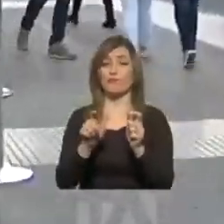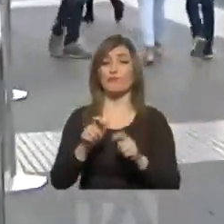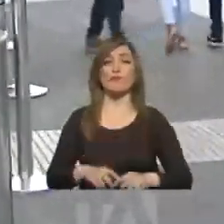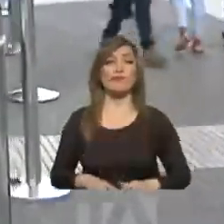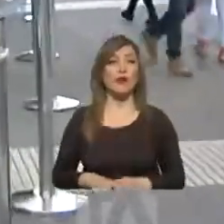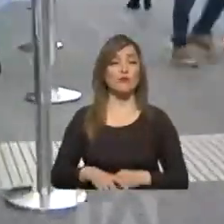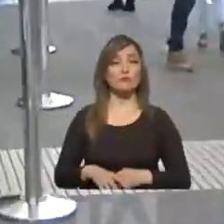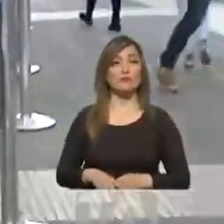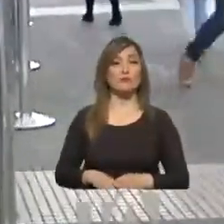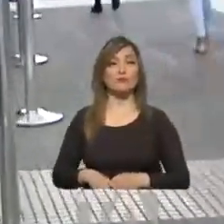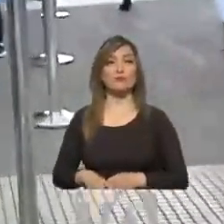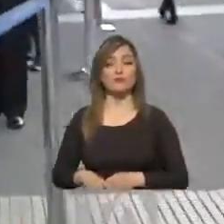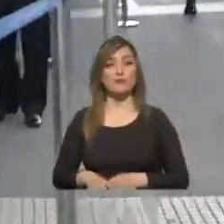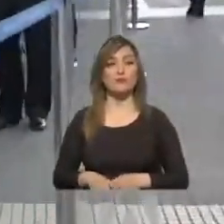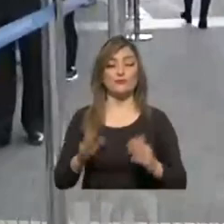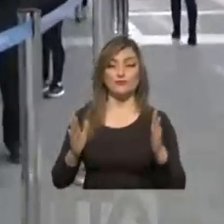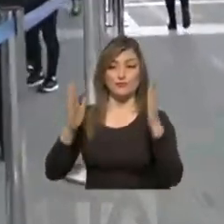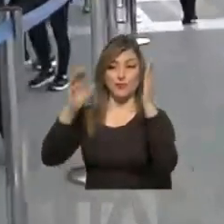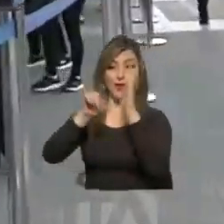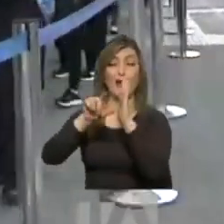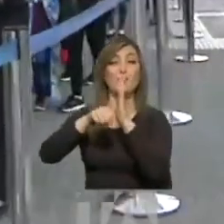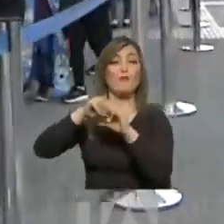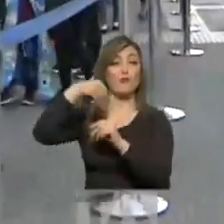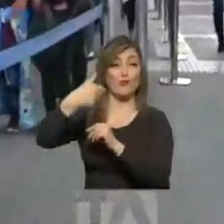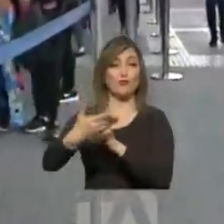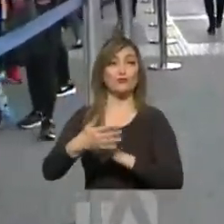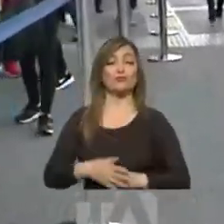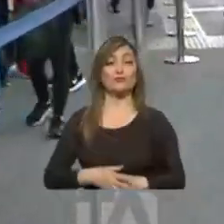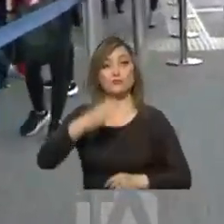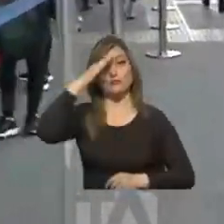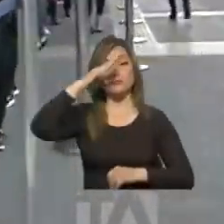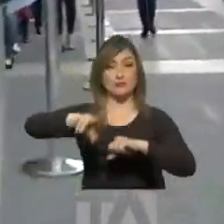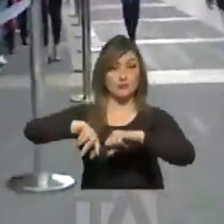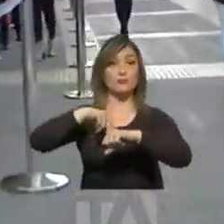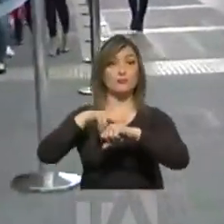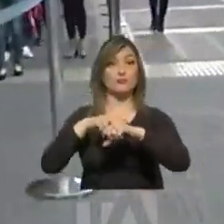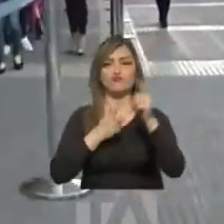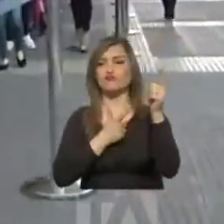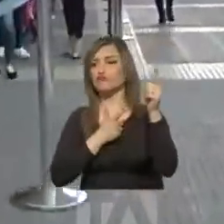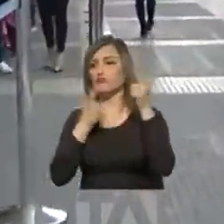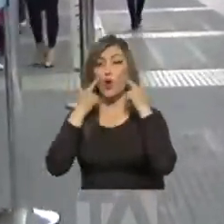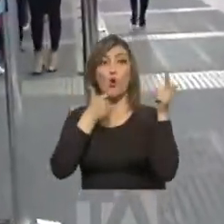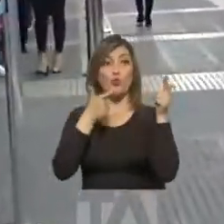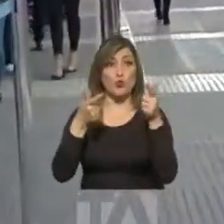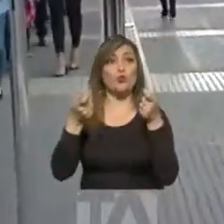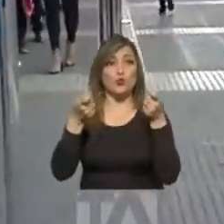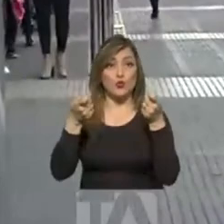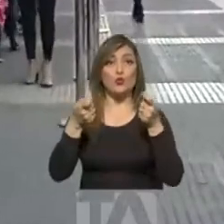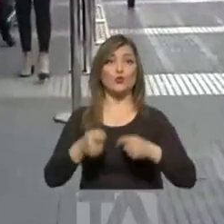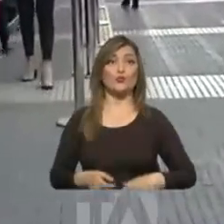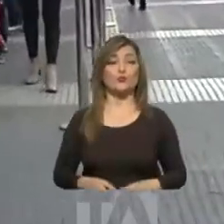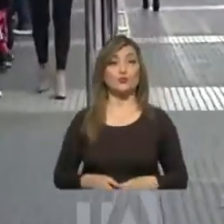el Registro Civil aquí en la capital. Incluso miembros de la Policía Nacional se encuentran en este momento aquí en los